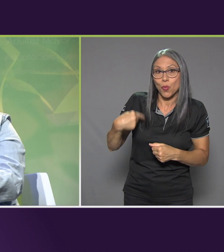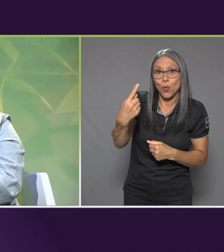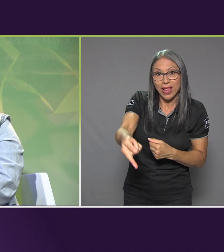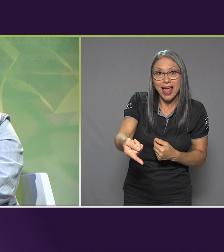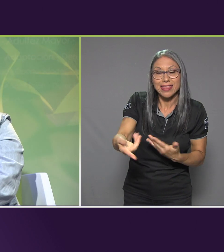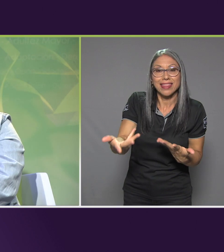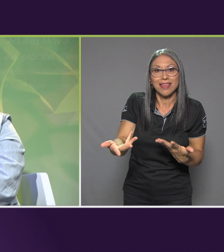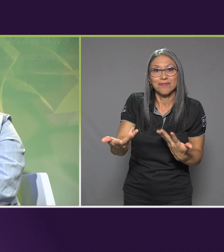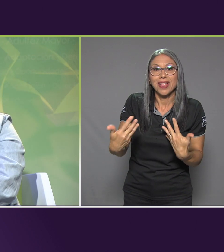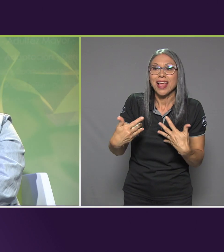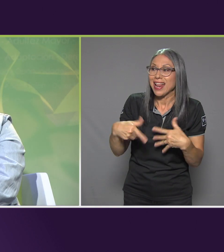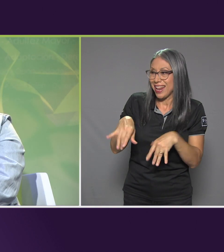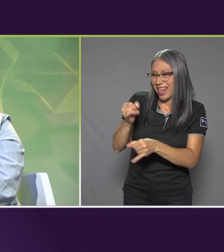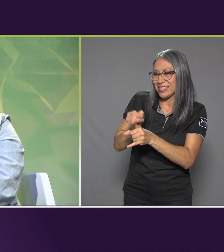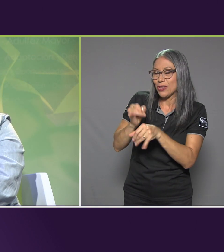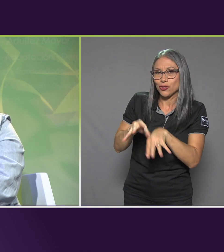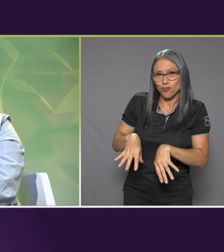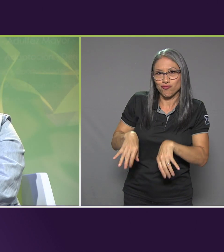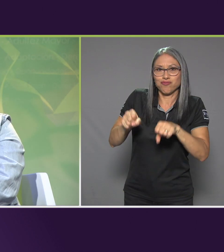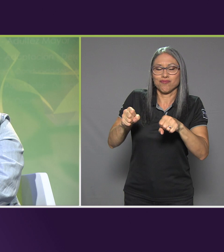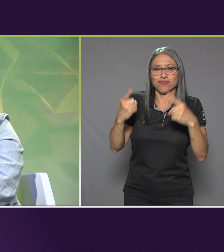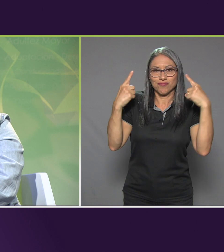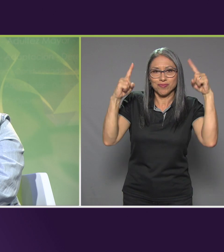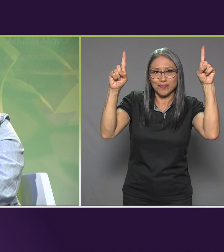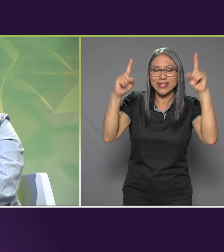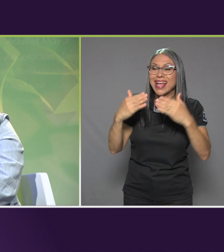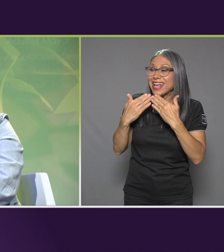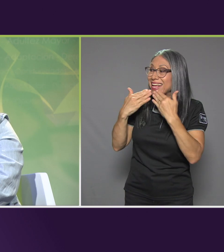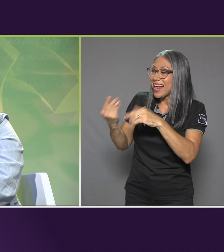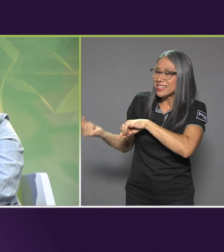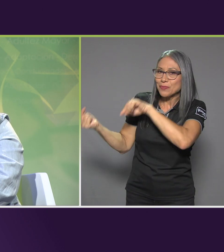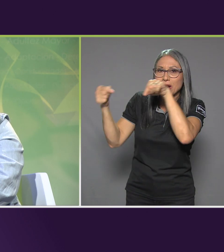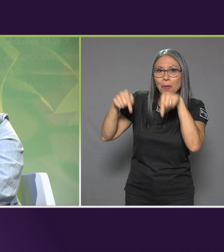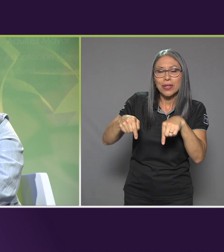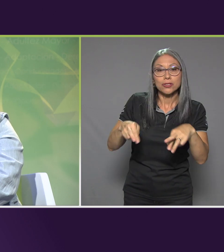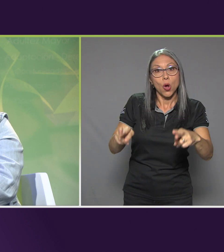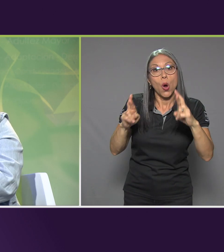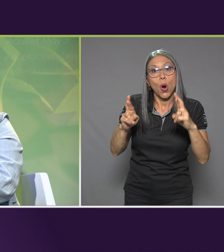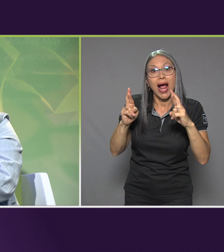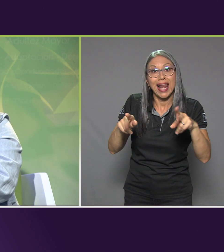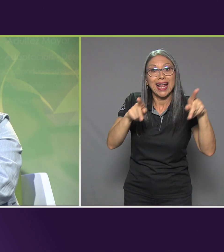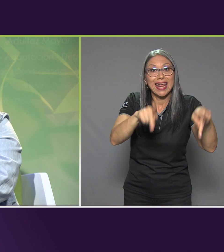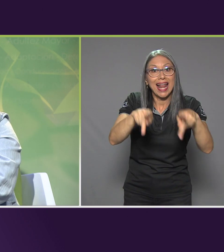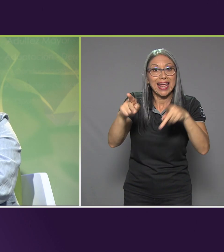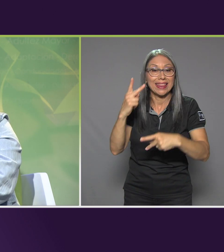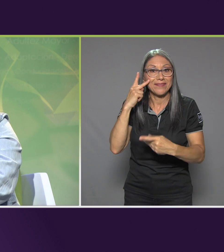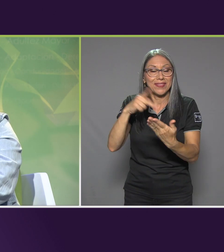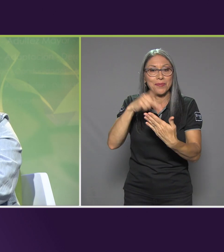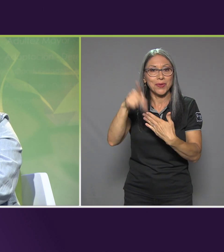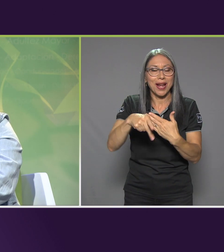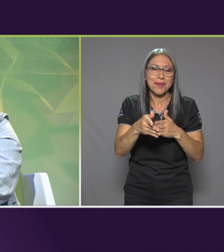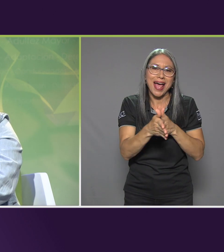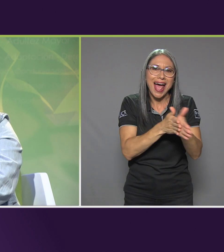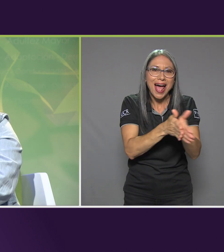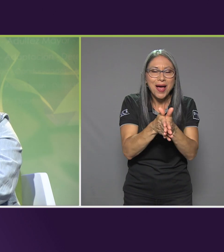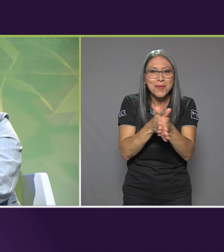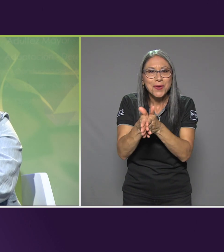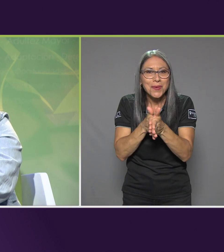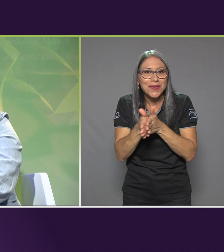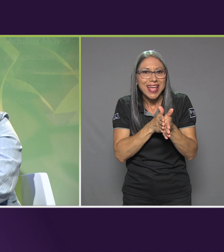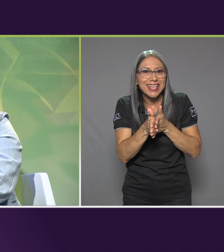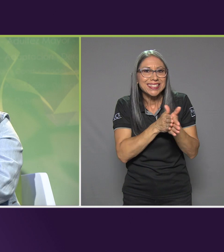por delante pues sean asumidos por la institución de manera exitosa. Muchas gracias por acompañarnos y ojalá que la gente que está sintonizando el programa